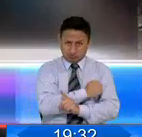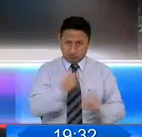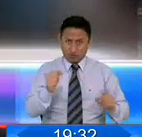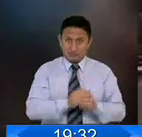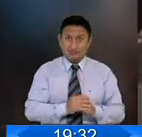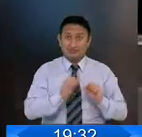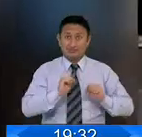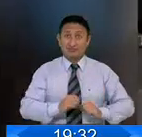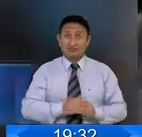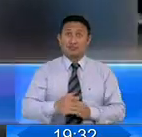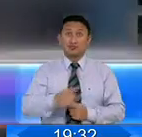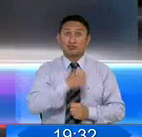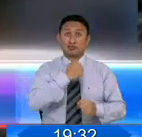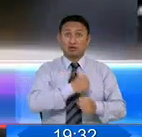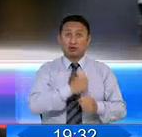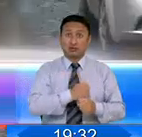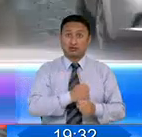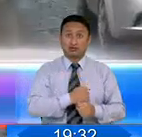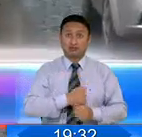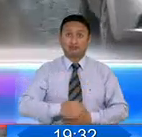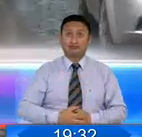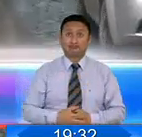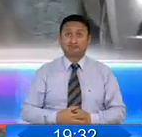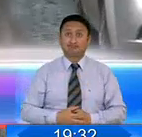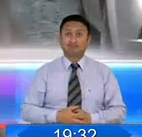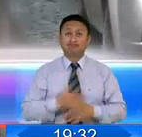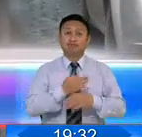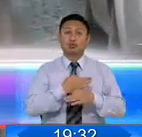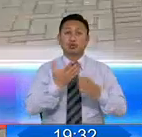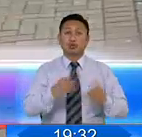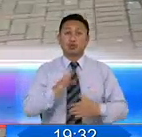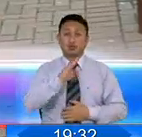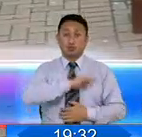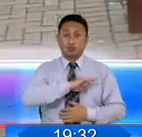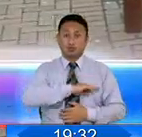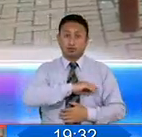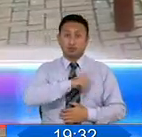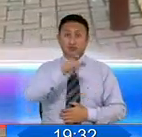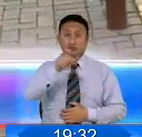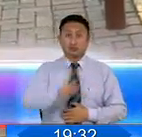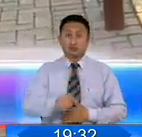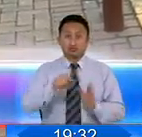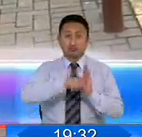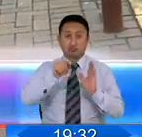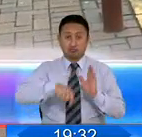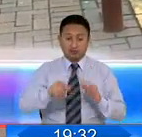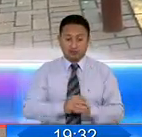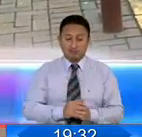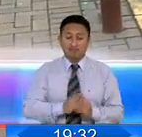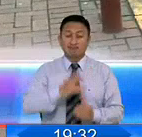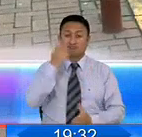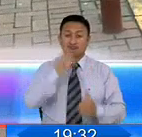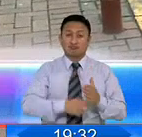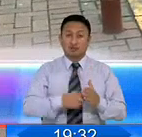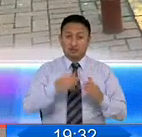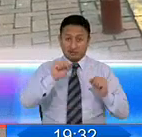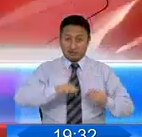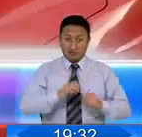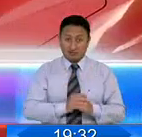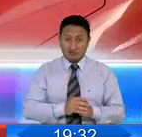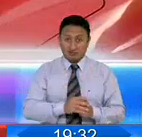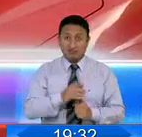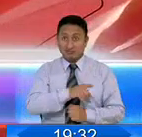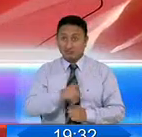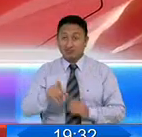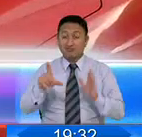atropellos mientras realizan su trabajo. Funcionarios del municipio y penalistas señalan que las sanciones no siempre se adecúan al marco